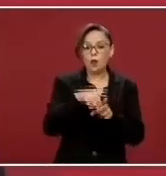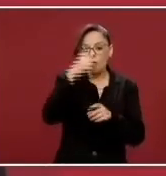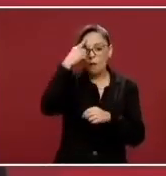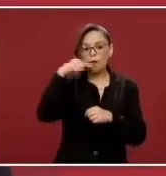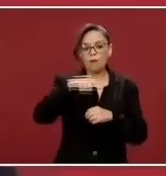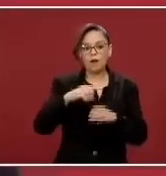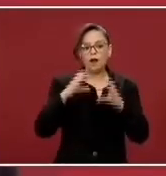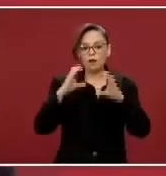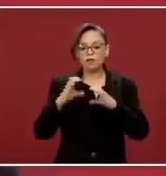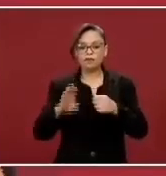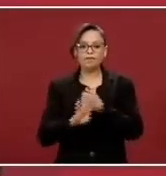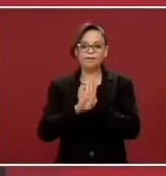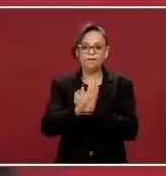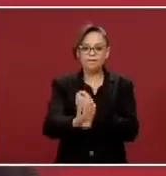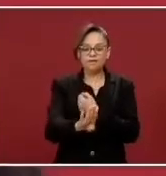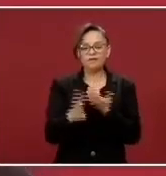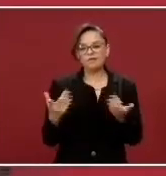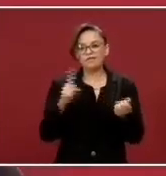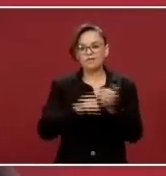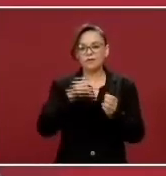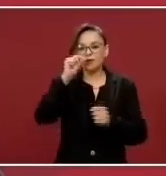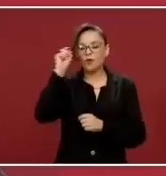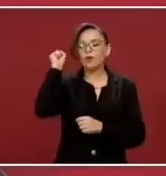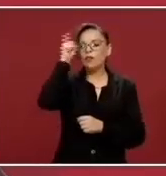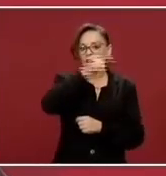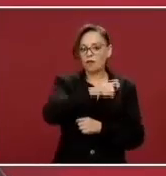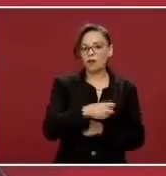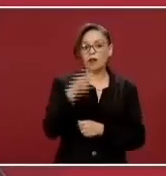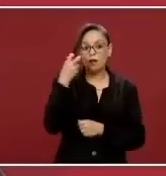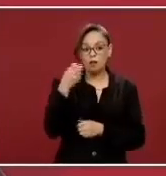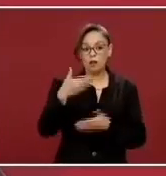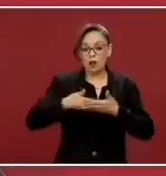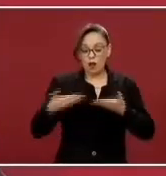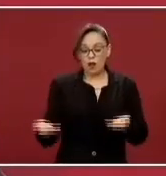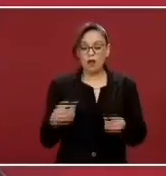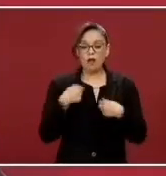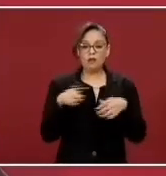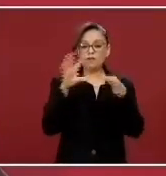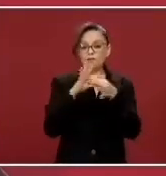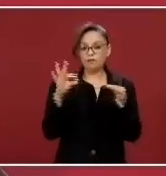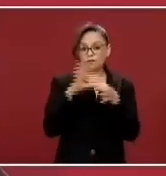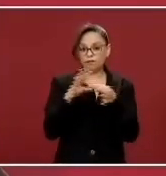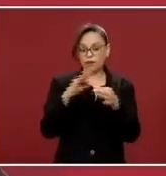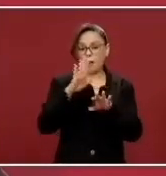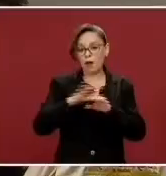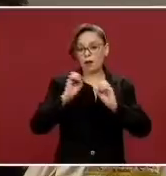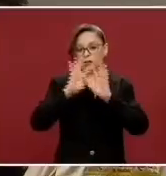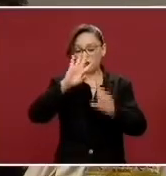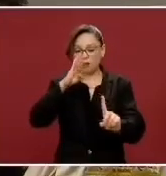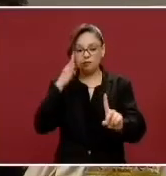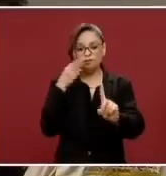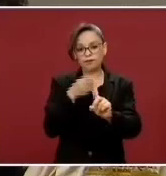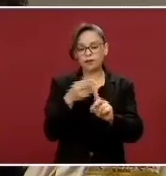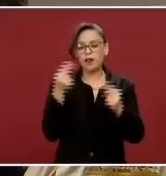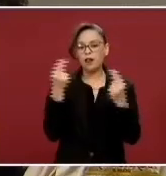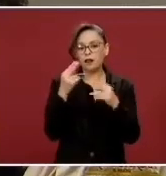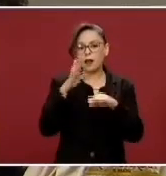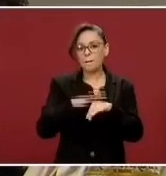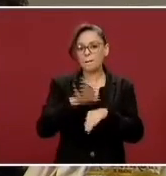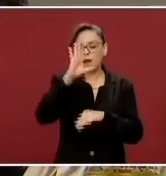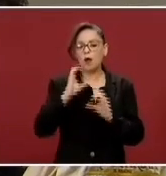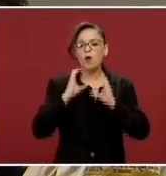limitarse. Y por eso entran lo que hoy vamos a destacar de manera enfática, las medidas de mitigación